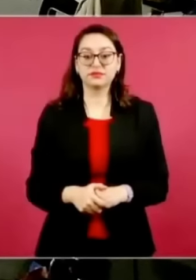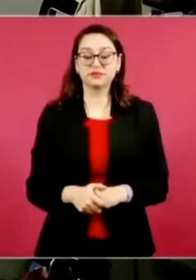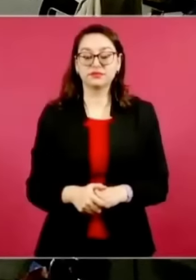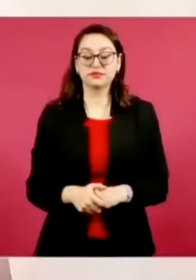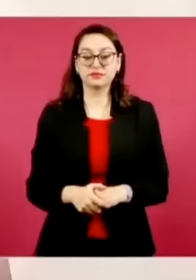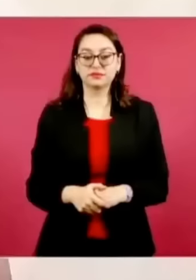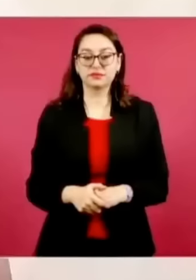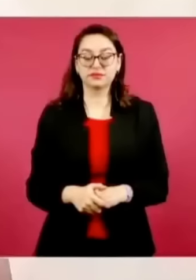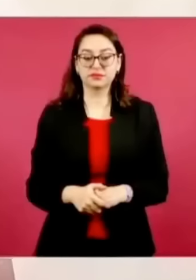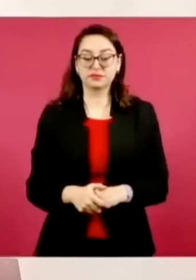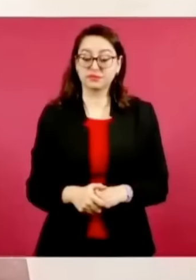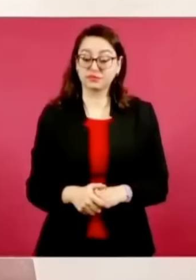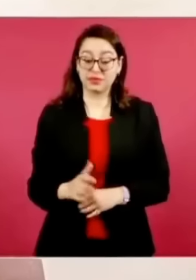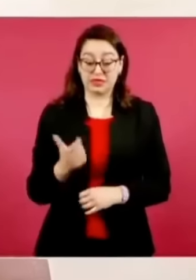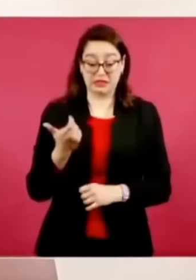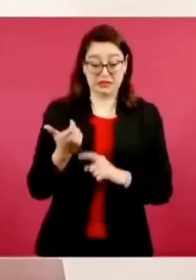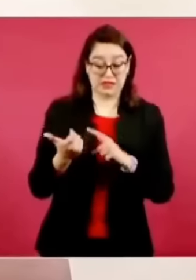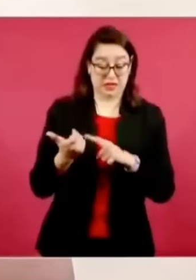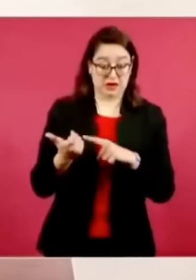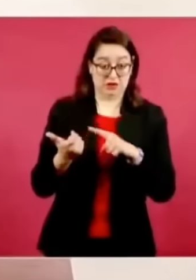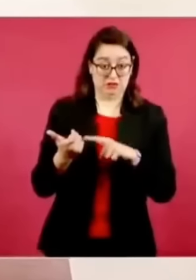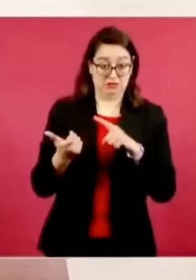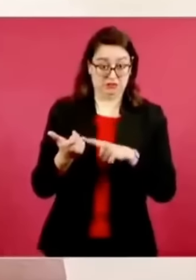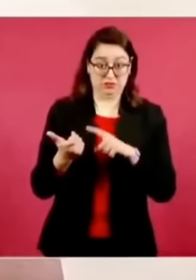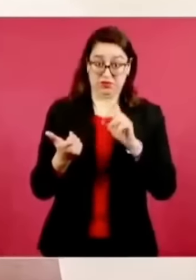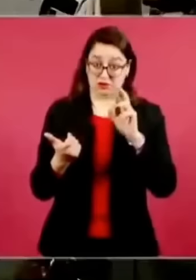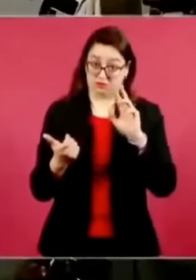la mamá y el papá del diablo.